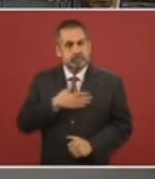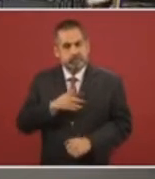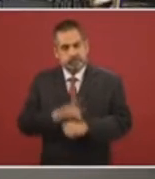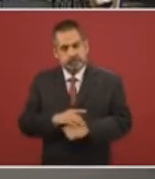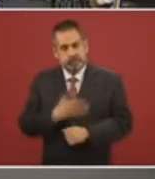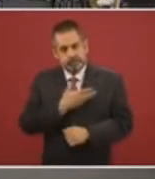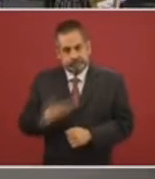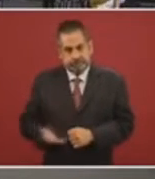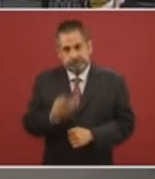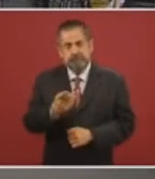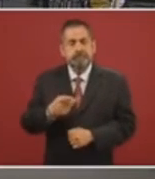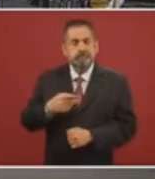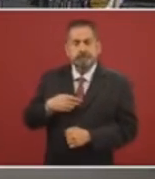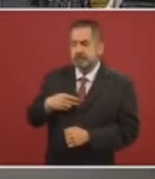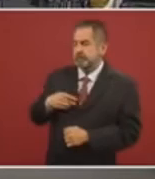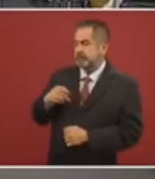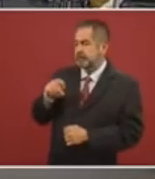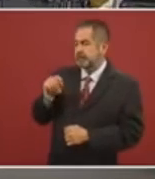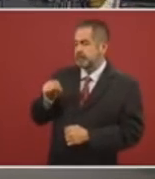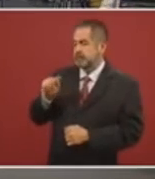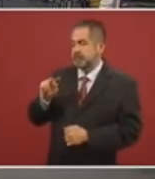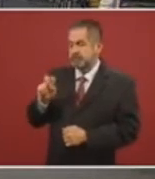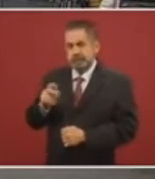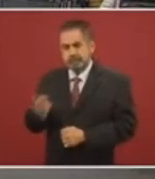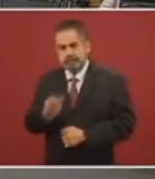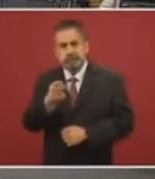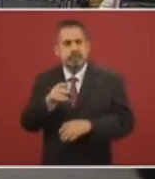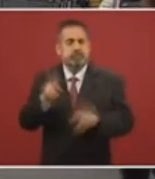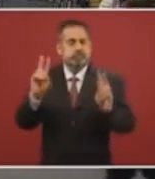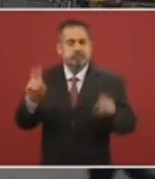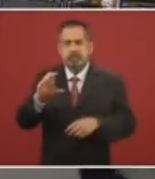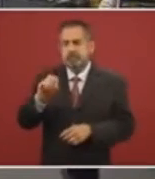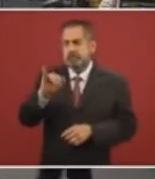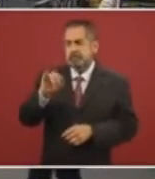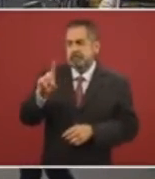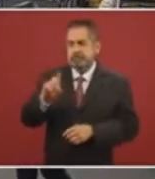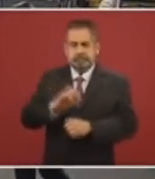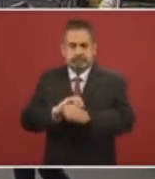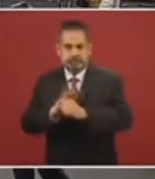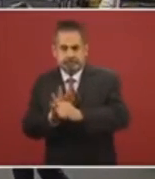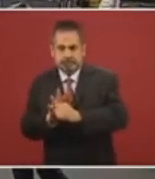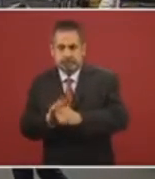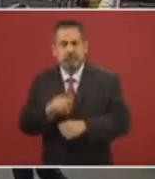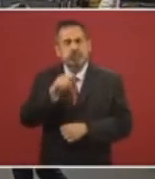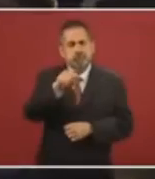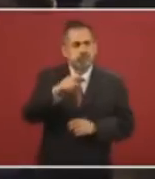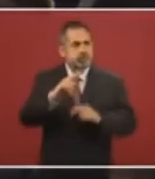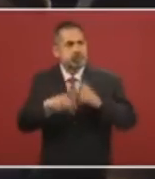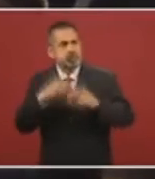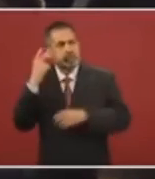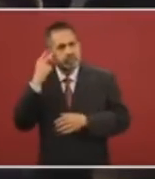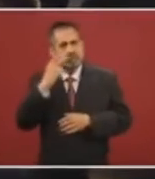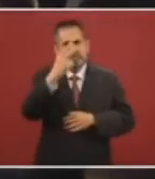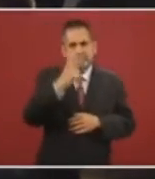presidente, Daniel Escobar, corresponsal Latino.tv. Preguntarle primero sobre el coronavirus. Si bien usted no viaja al extranjero, sí